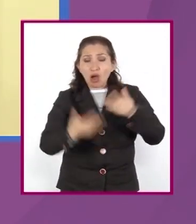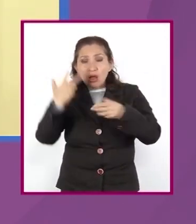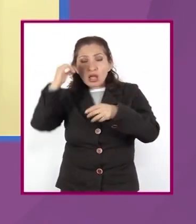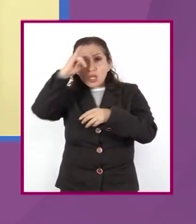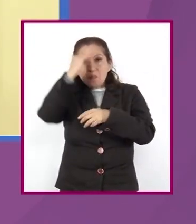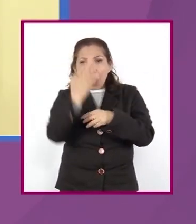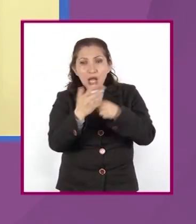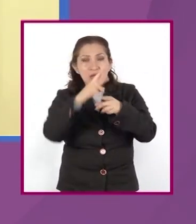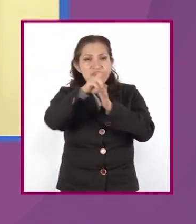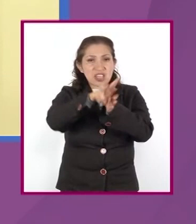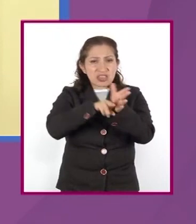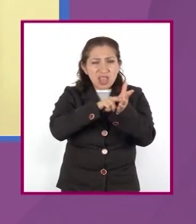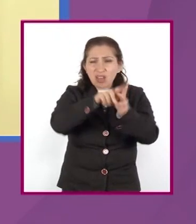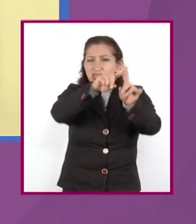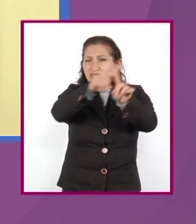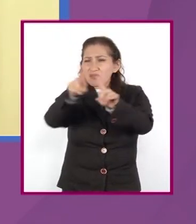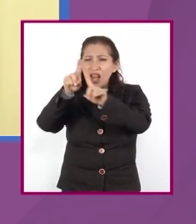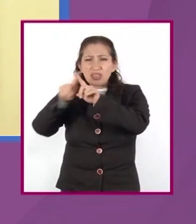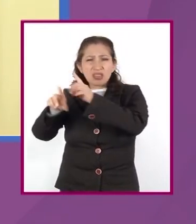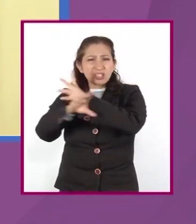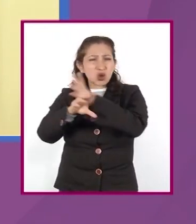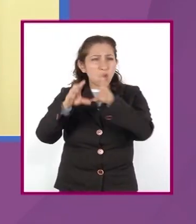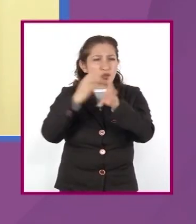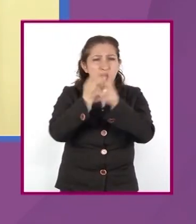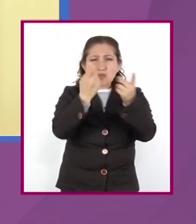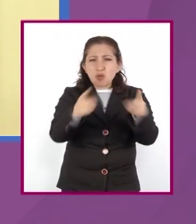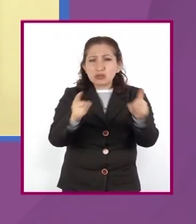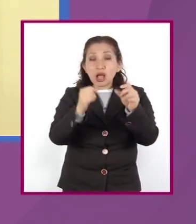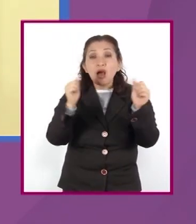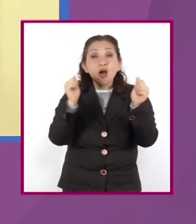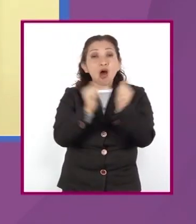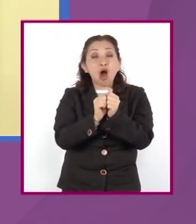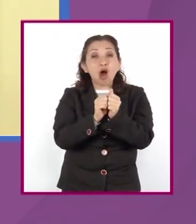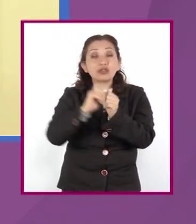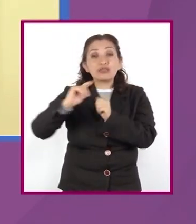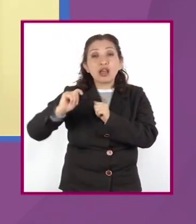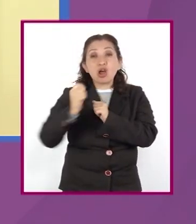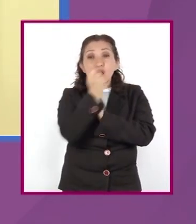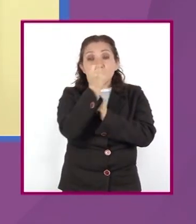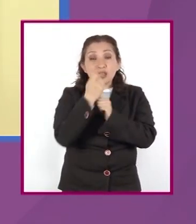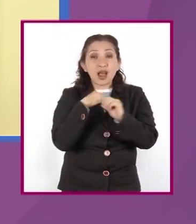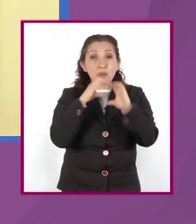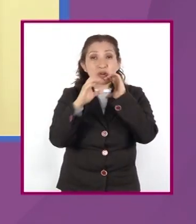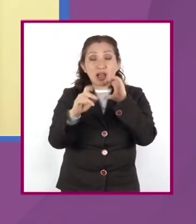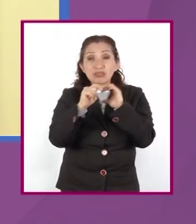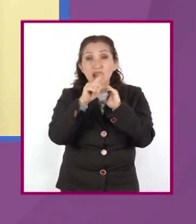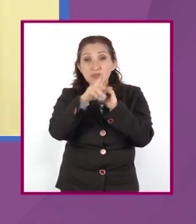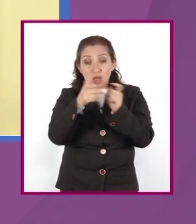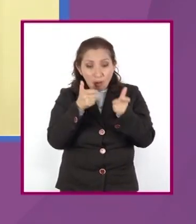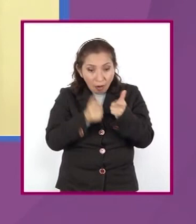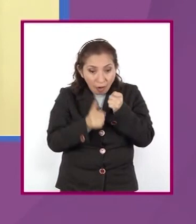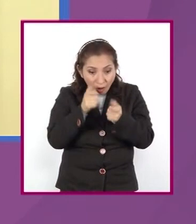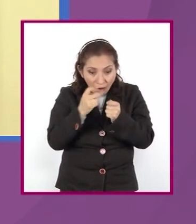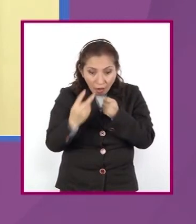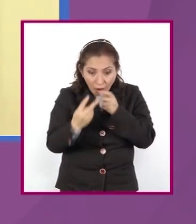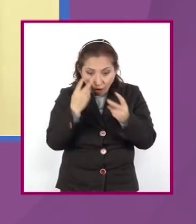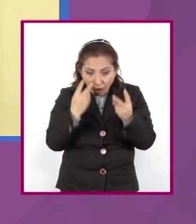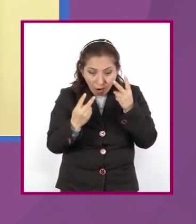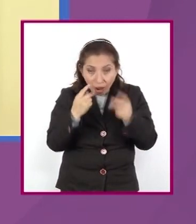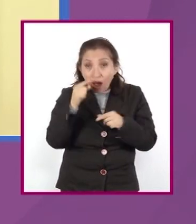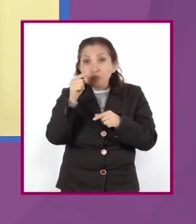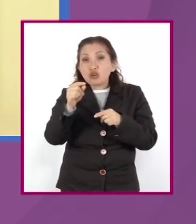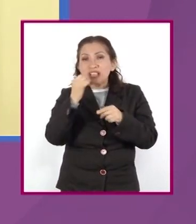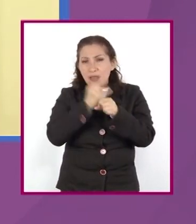imágenes, videos y todo tipo de material audiovisual a través de las tecnologías de la comunicación a su alcance. Mucha de